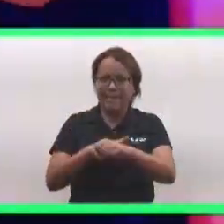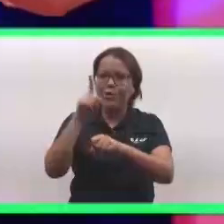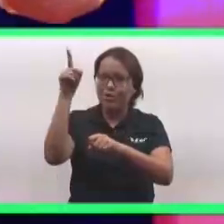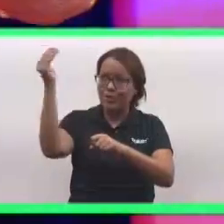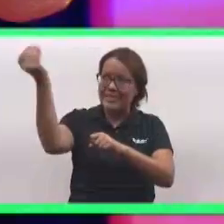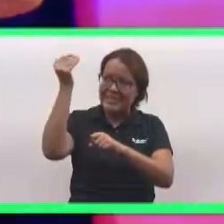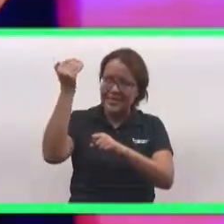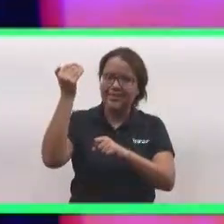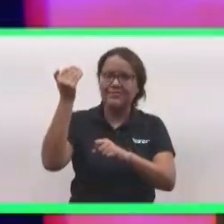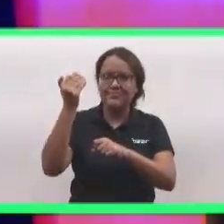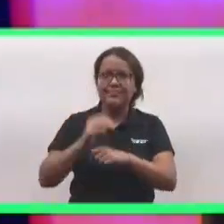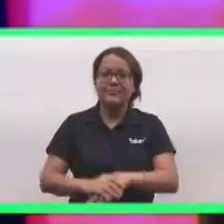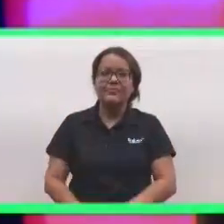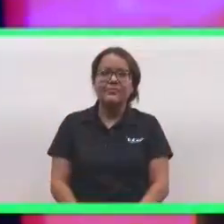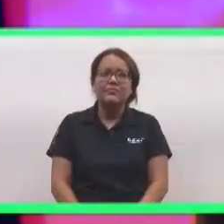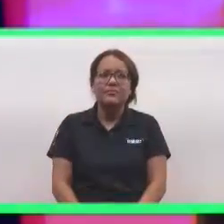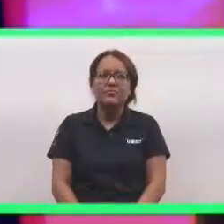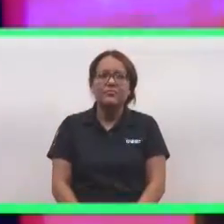mostrará su gloria.